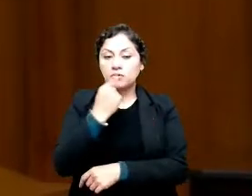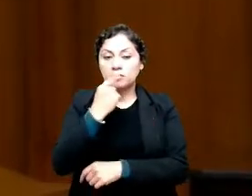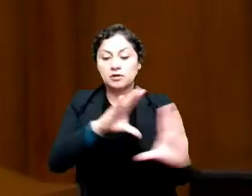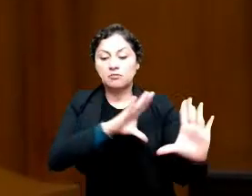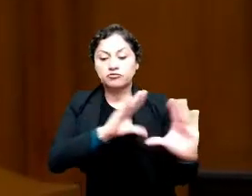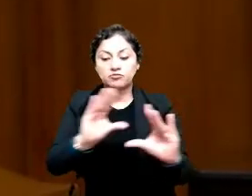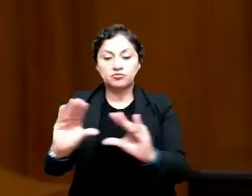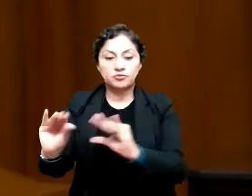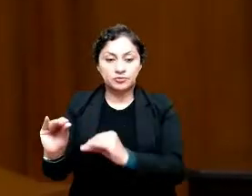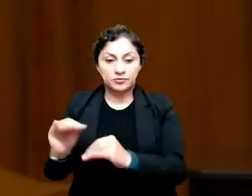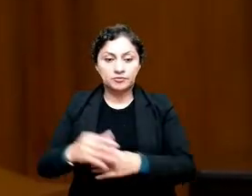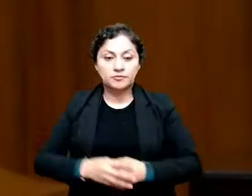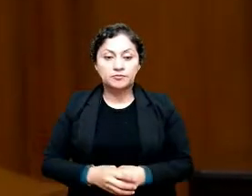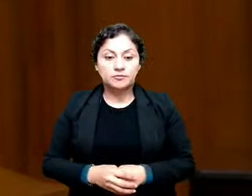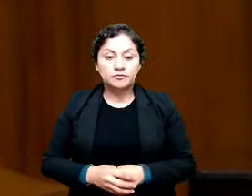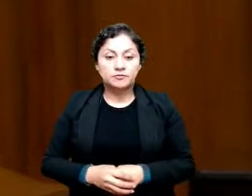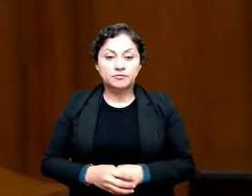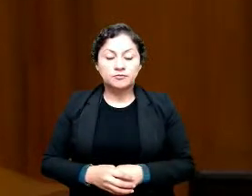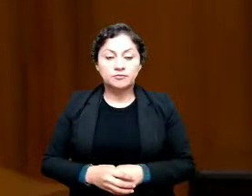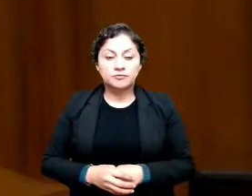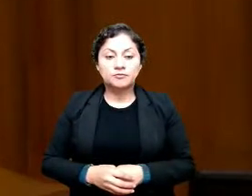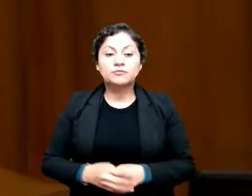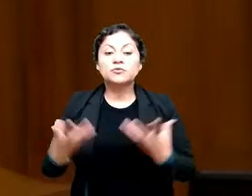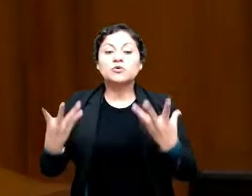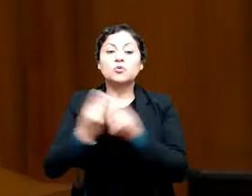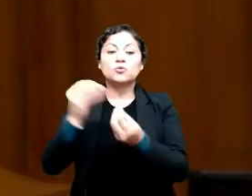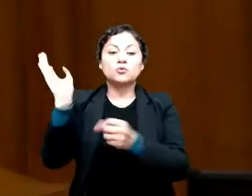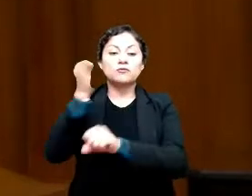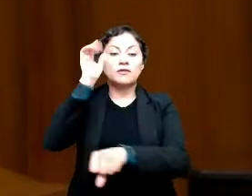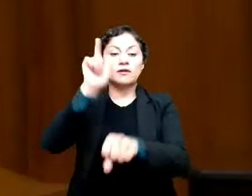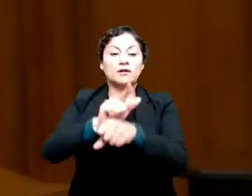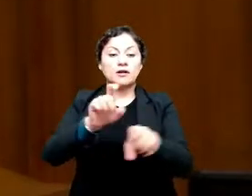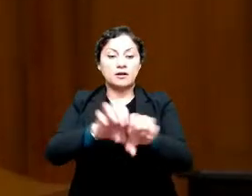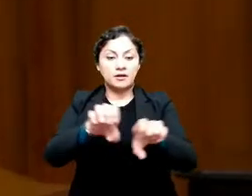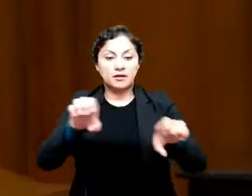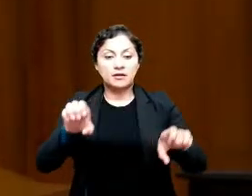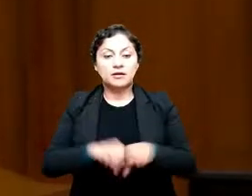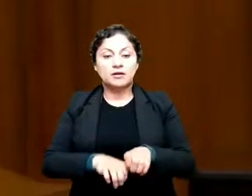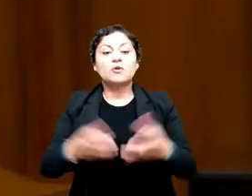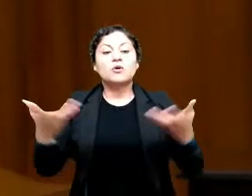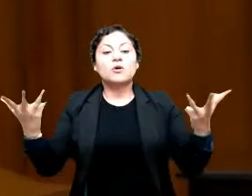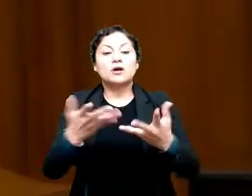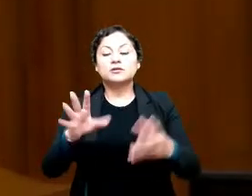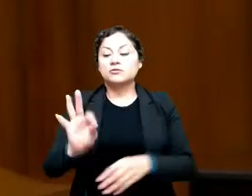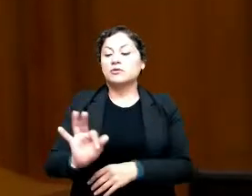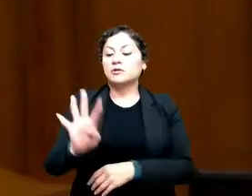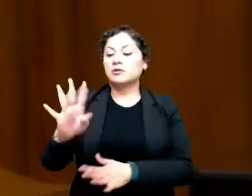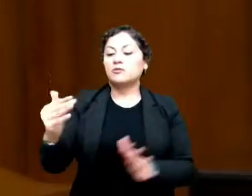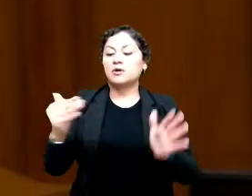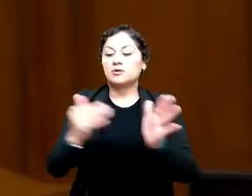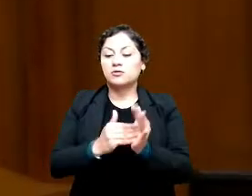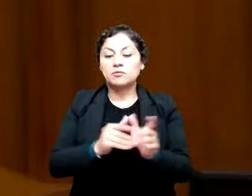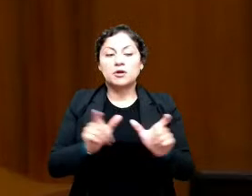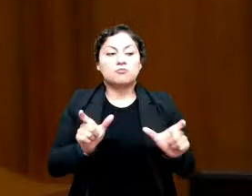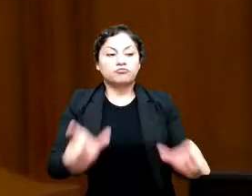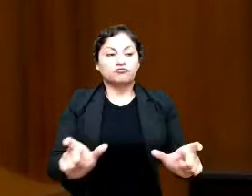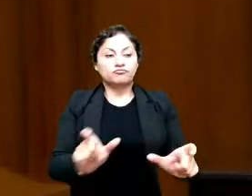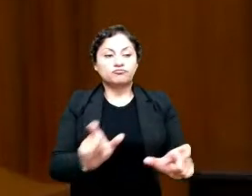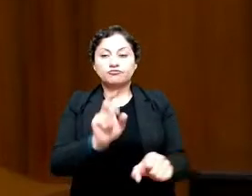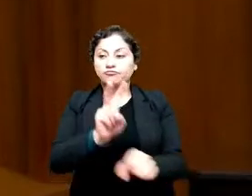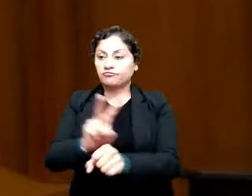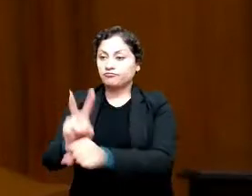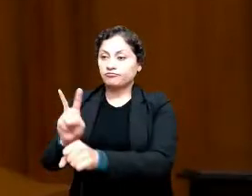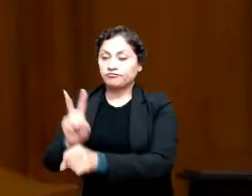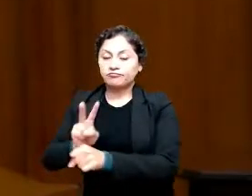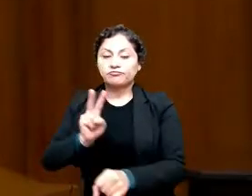capacitados. En conjunto con la Federación se realizaron 44,000 operativos y casi 10,000 acciones para